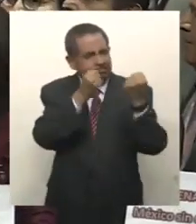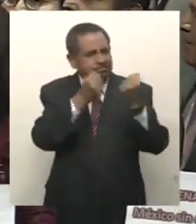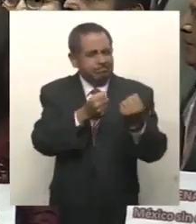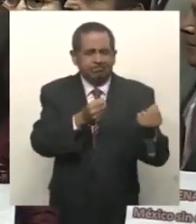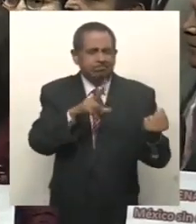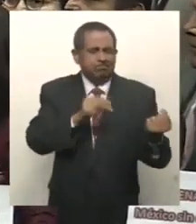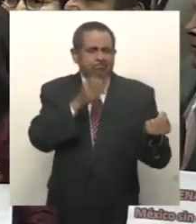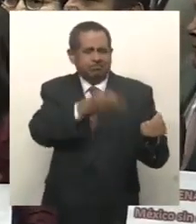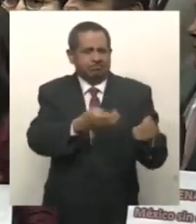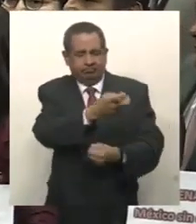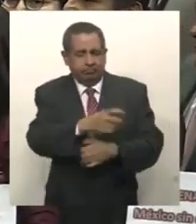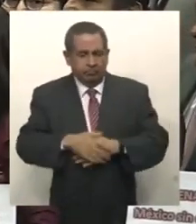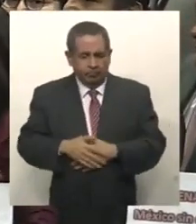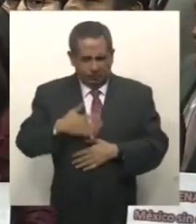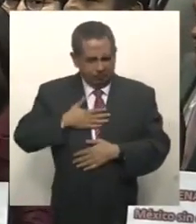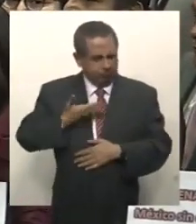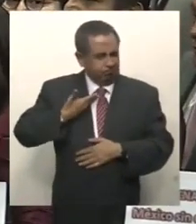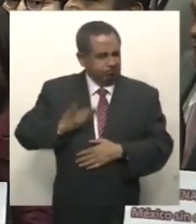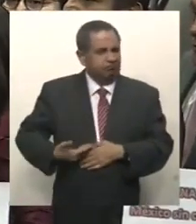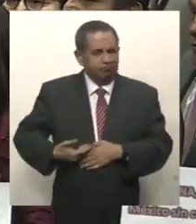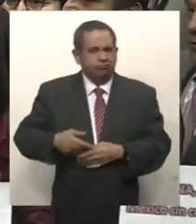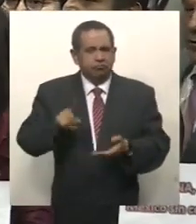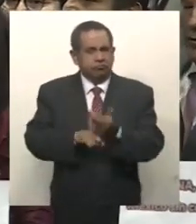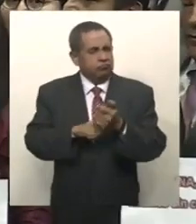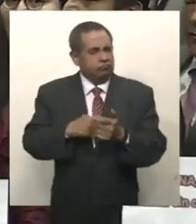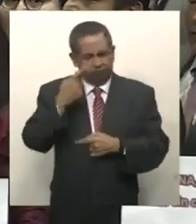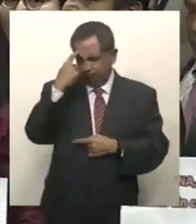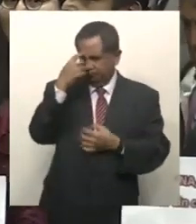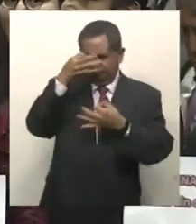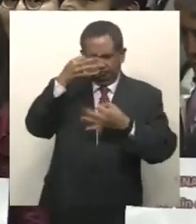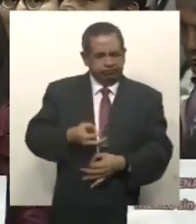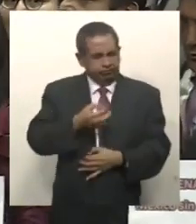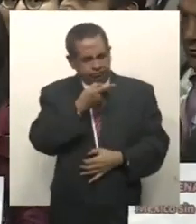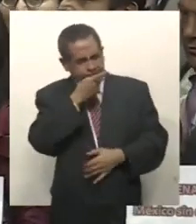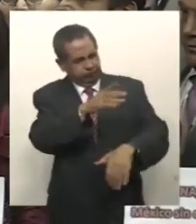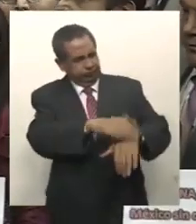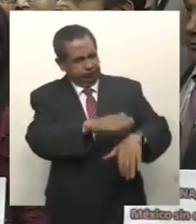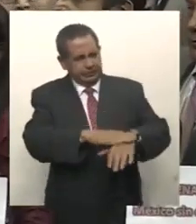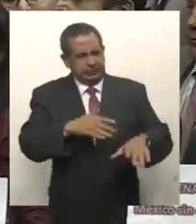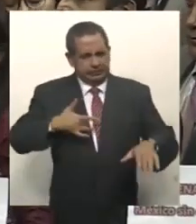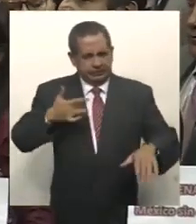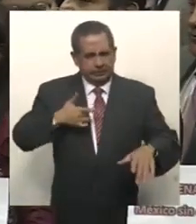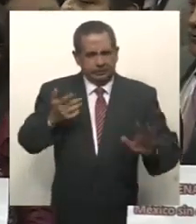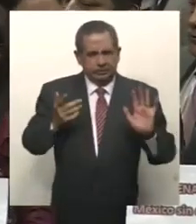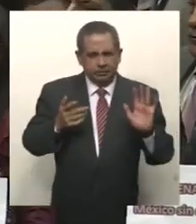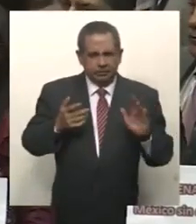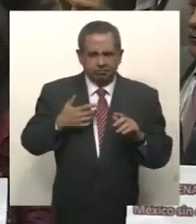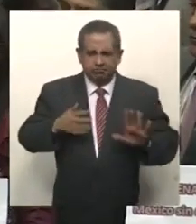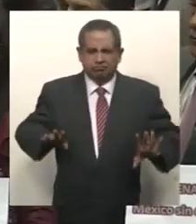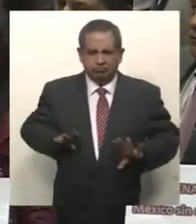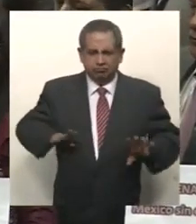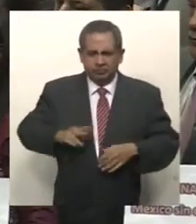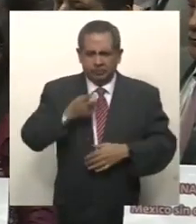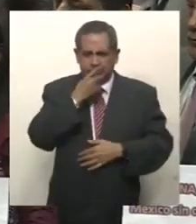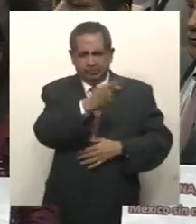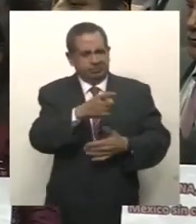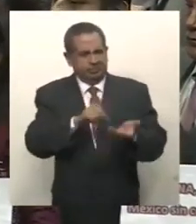inadmisible. Yo les digo como hombre, como una persona que me parece conveniente